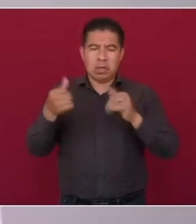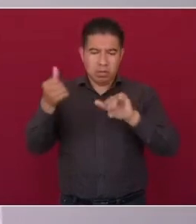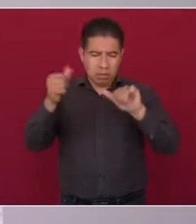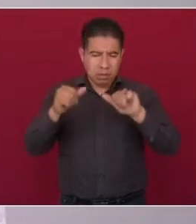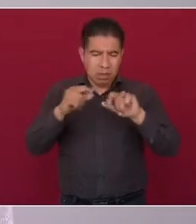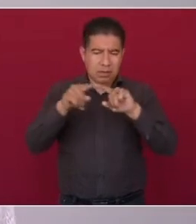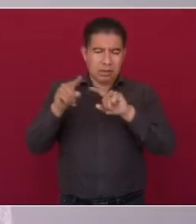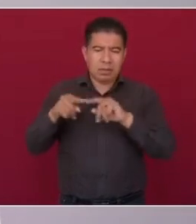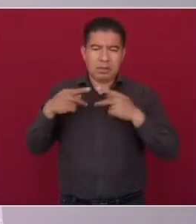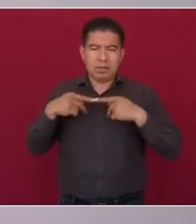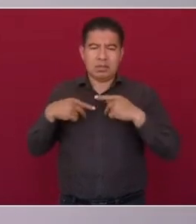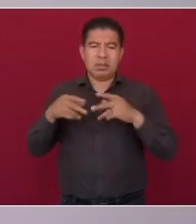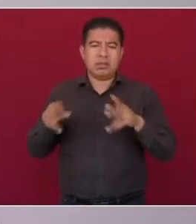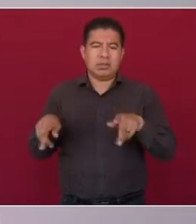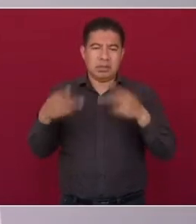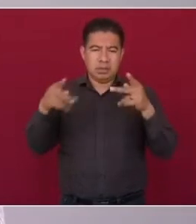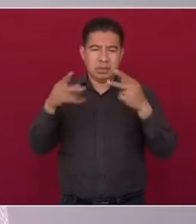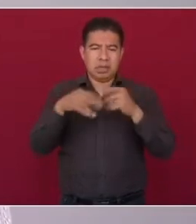trabajadores informales.